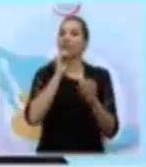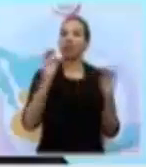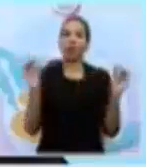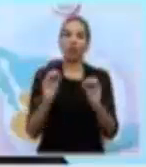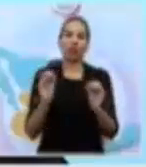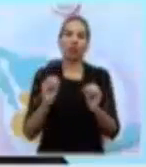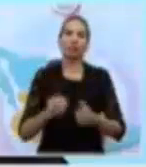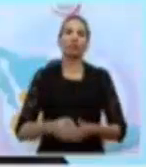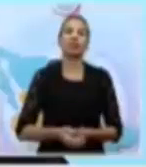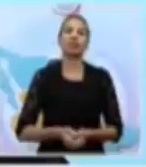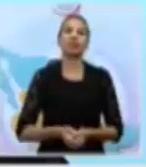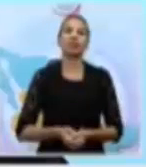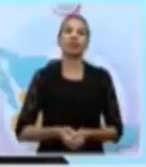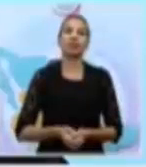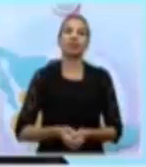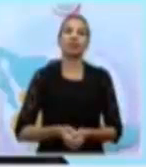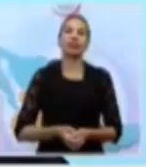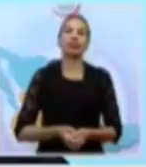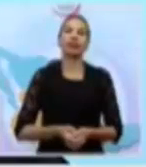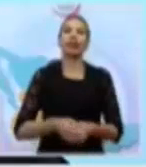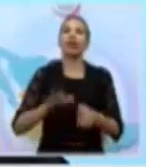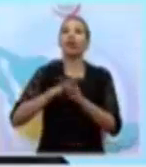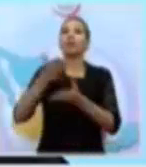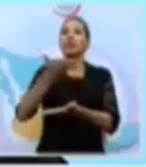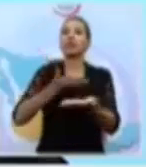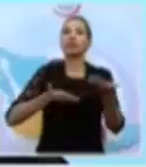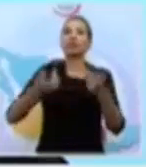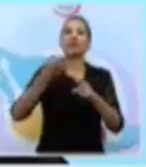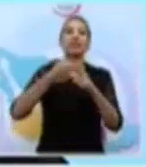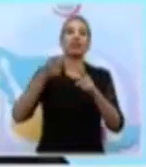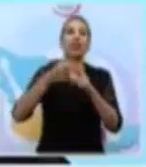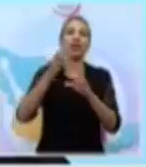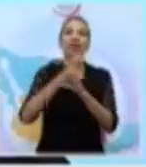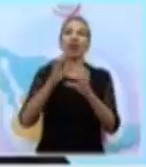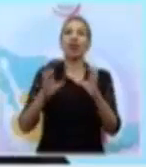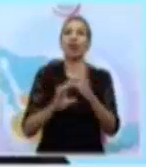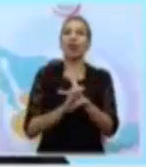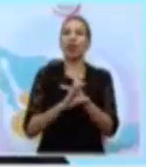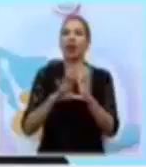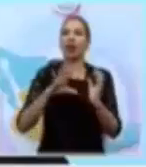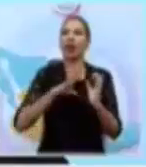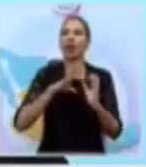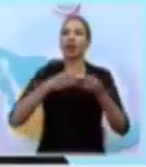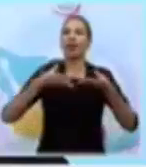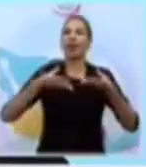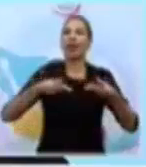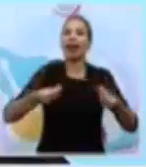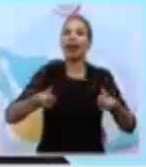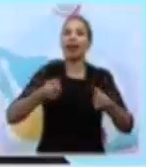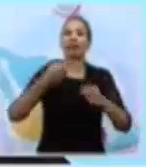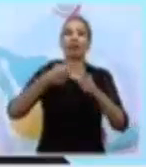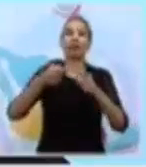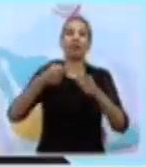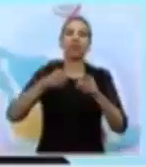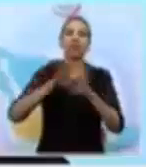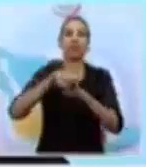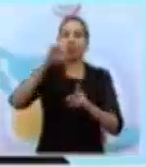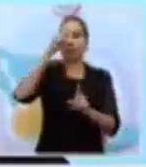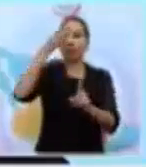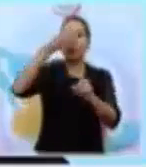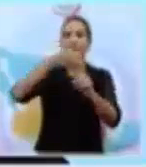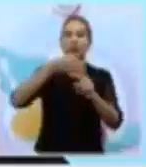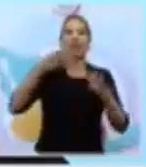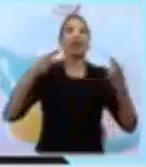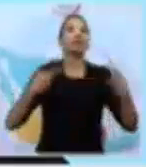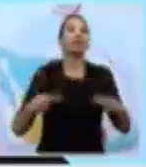elementos. Y la combinación de estos factores de gasto público orientado a